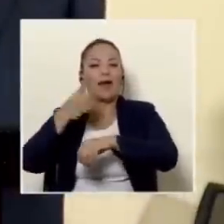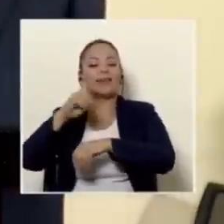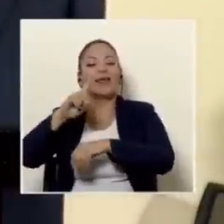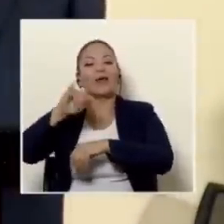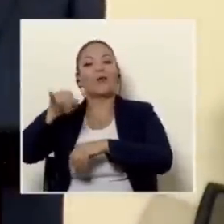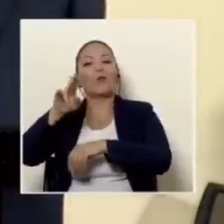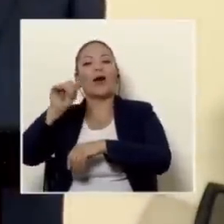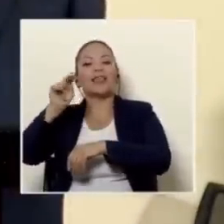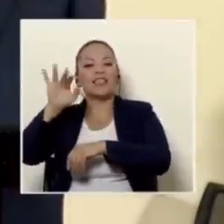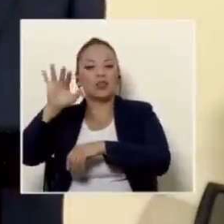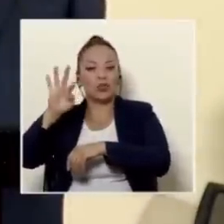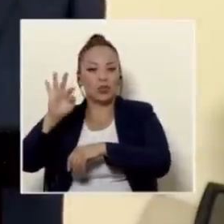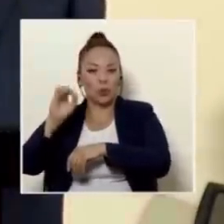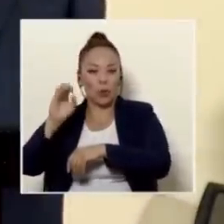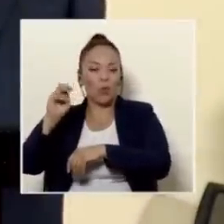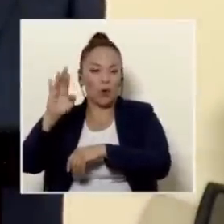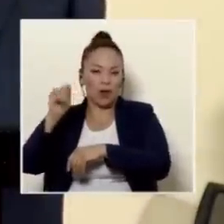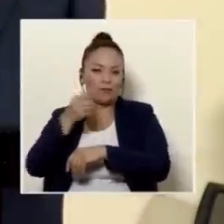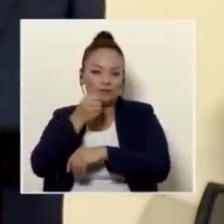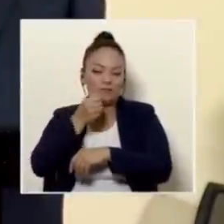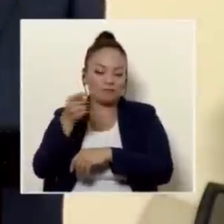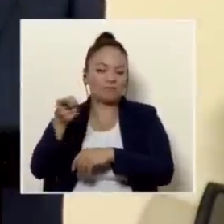Mario.